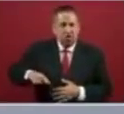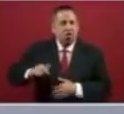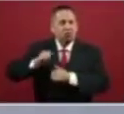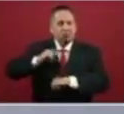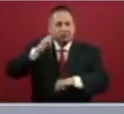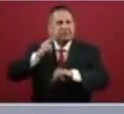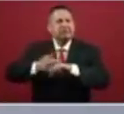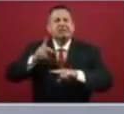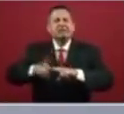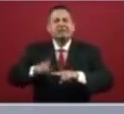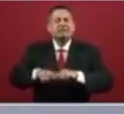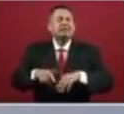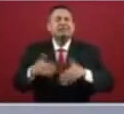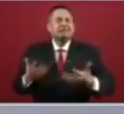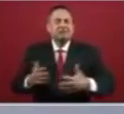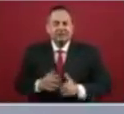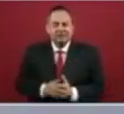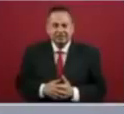encabeza